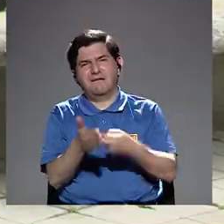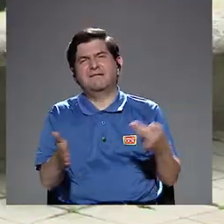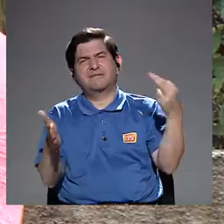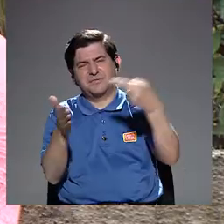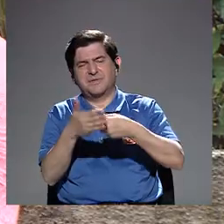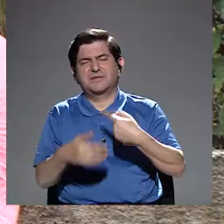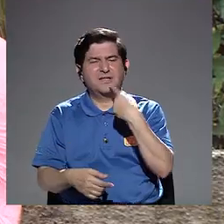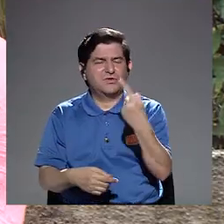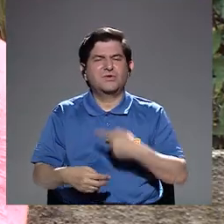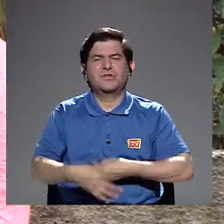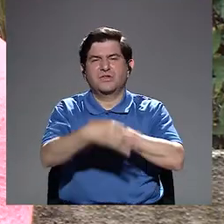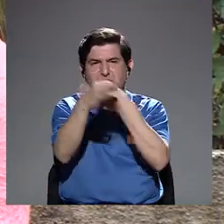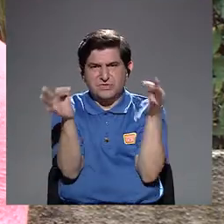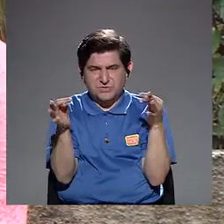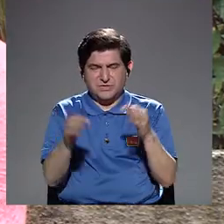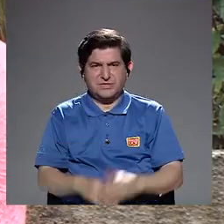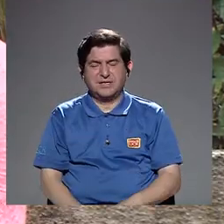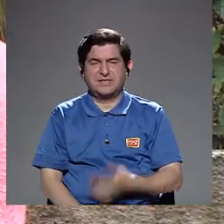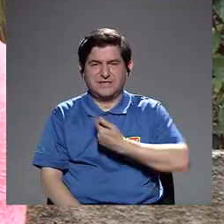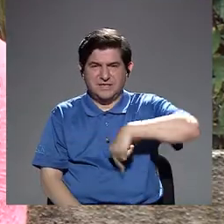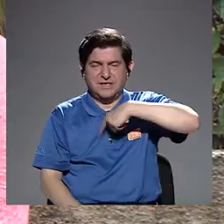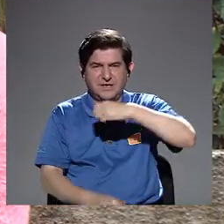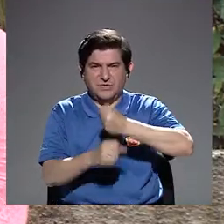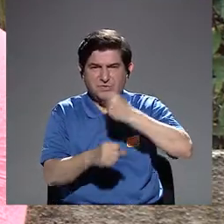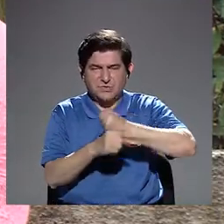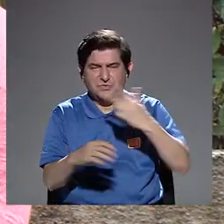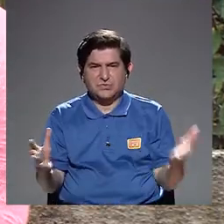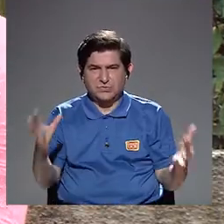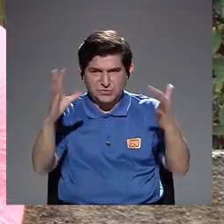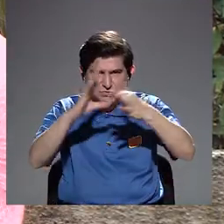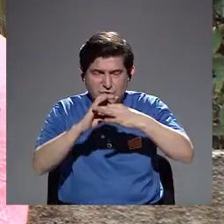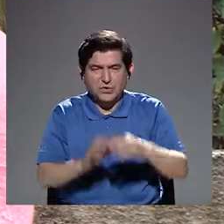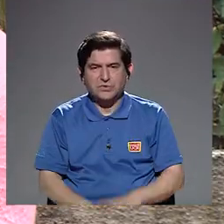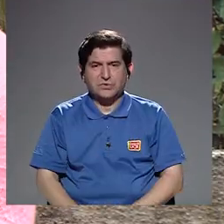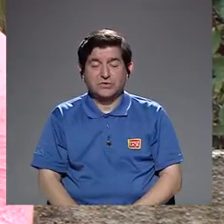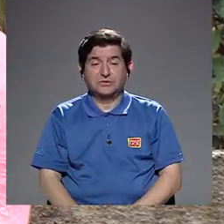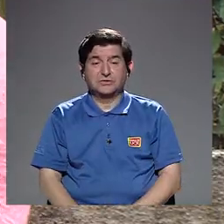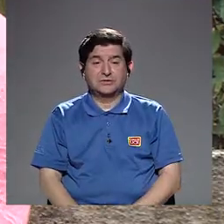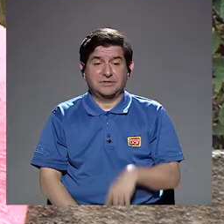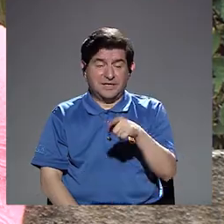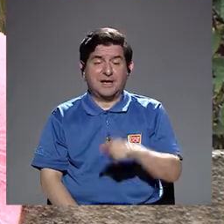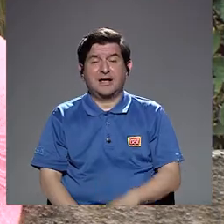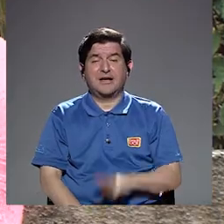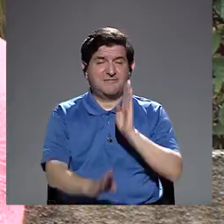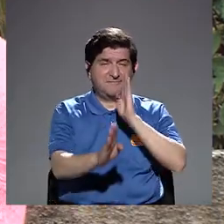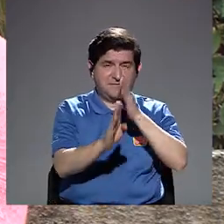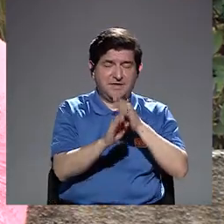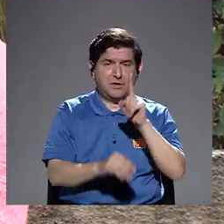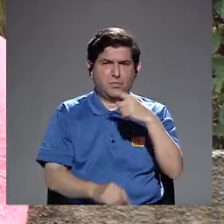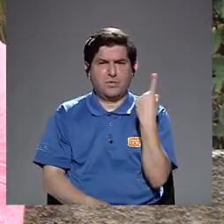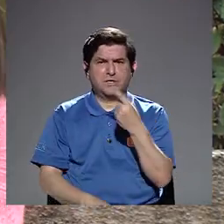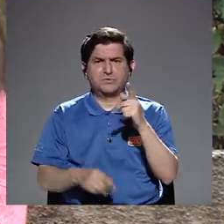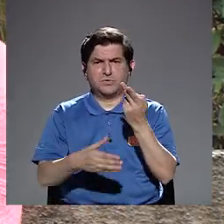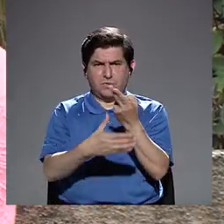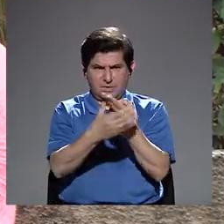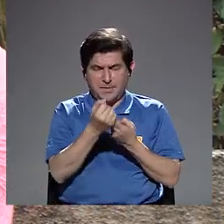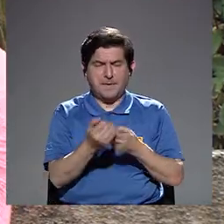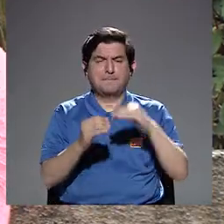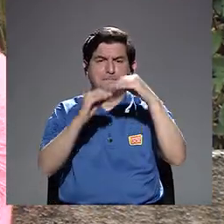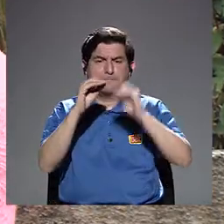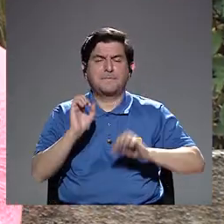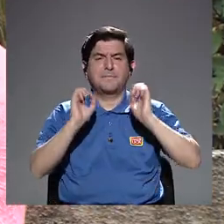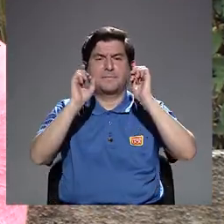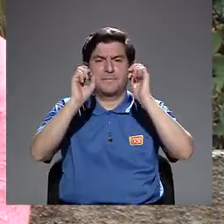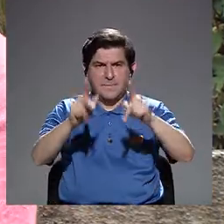en talleres y cosas que solemos trabajar juntas, pues la fidelidad, ¿verdad? Si usted tiene una pareja estable, va a tener mucho